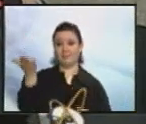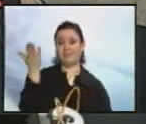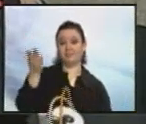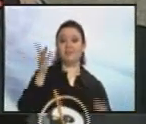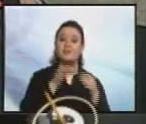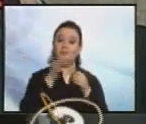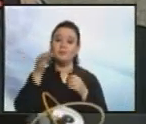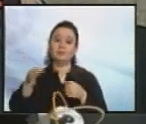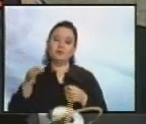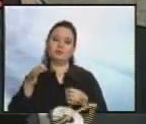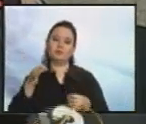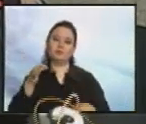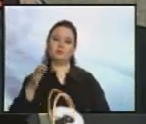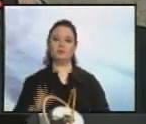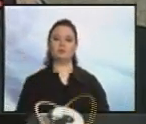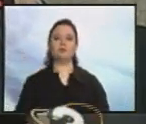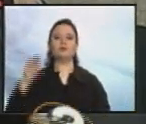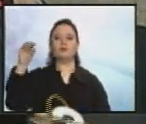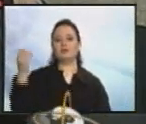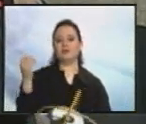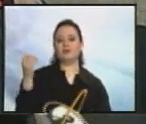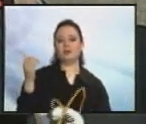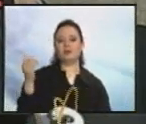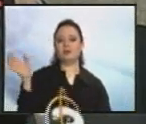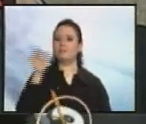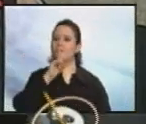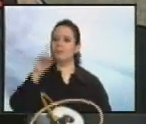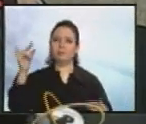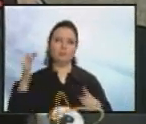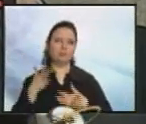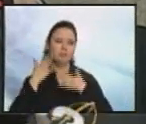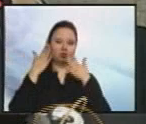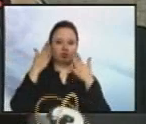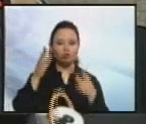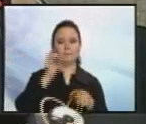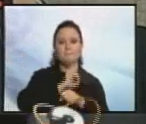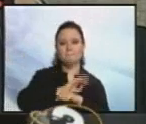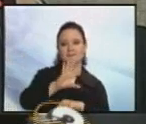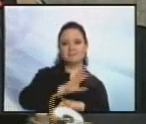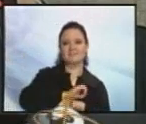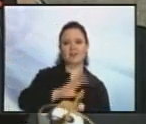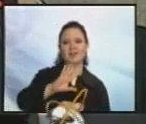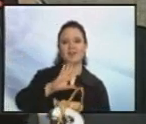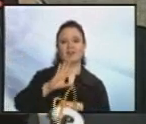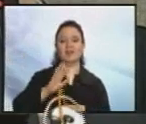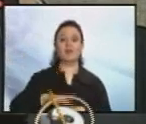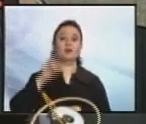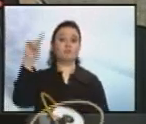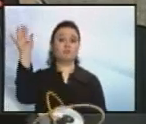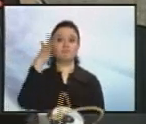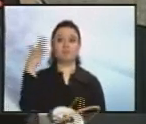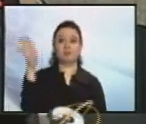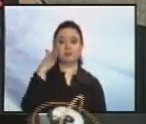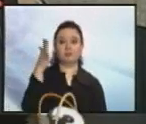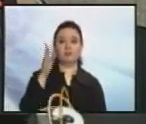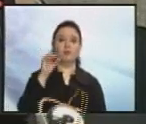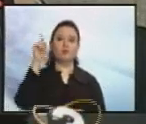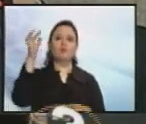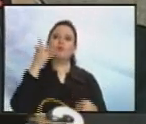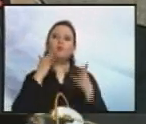el cual no transmitió nunca bandería de partido